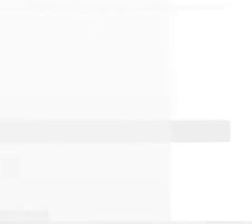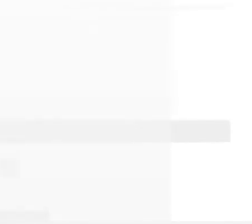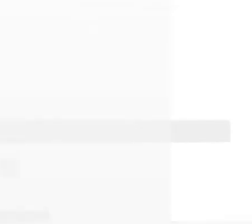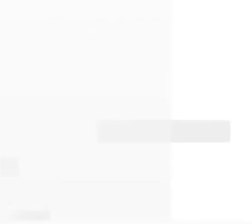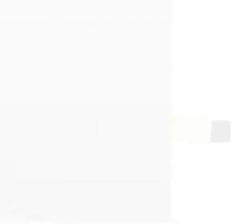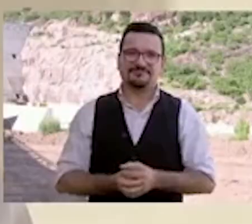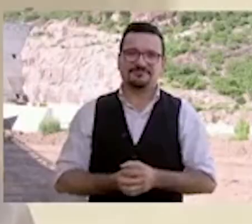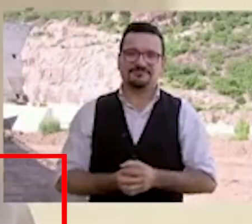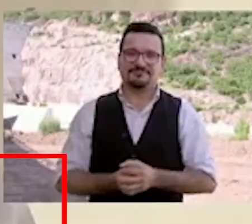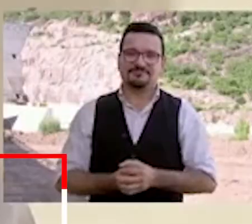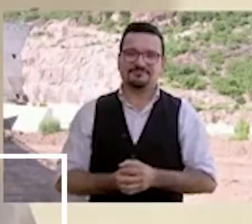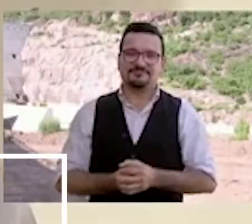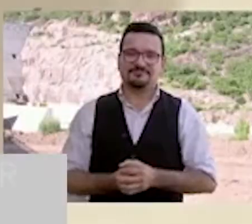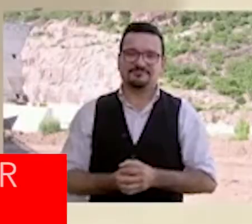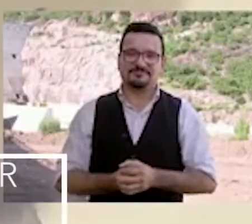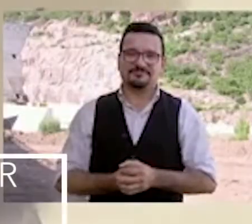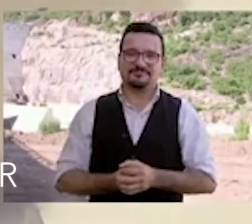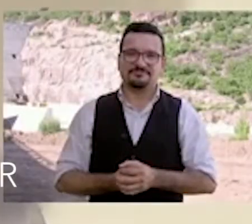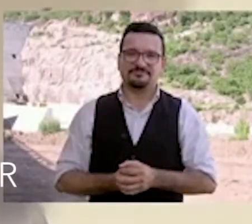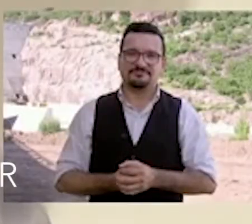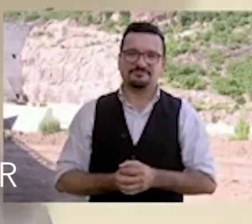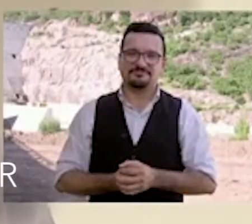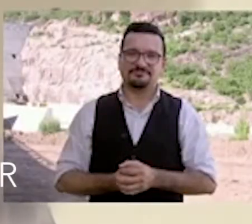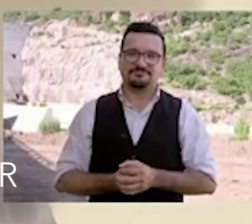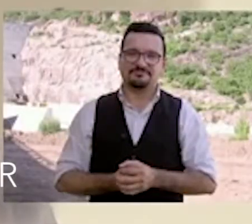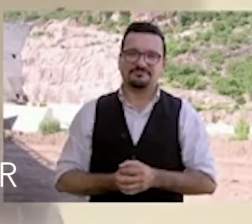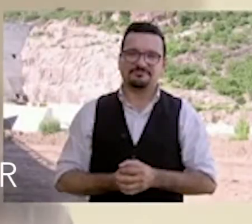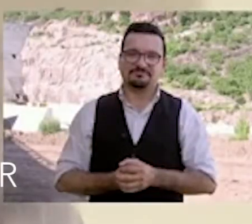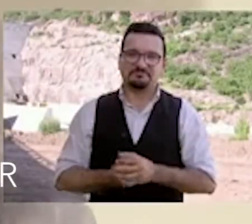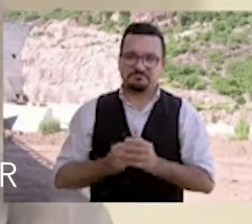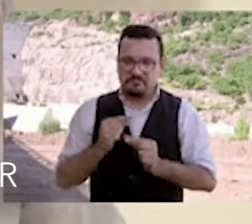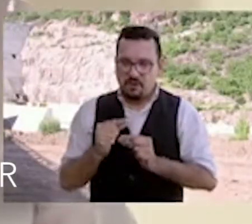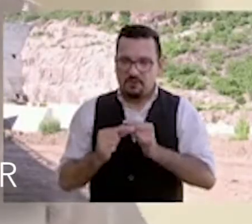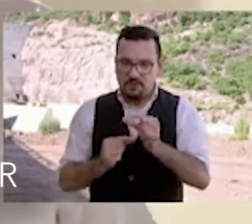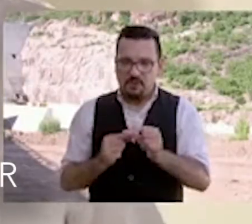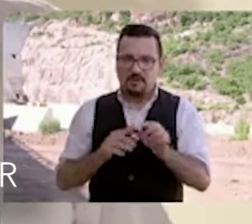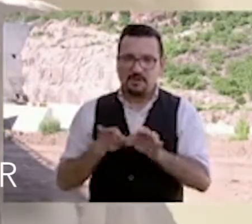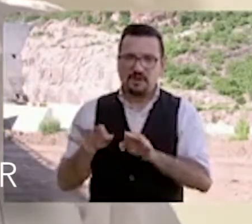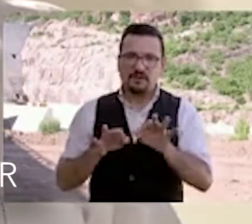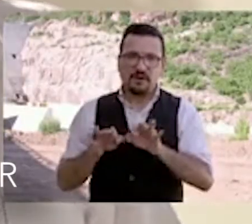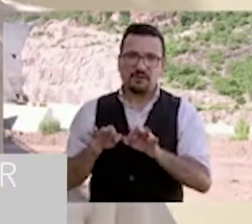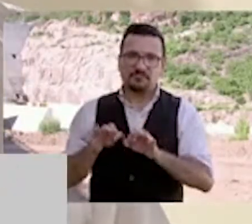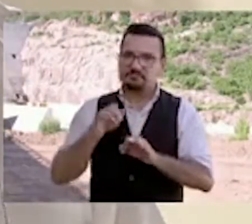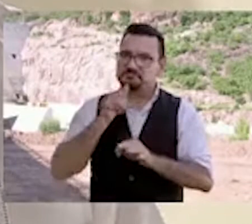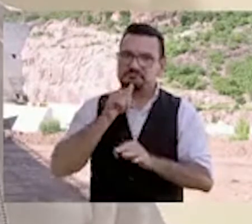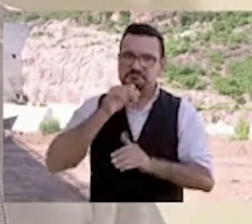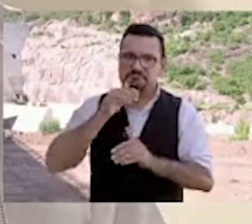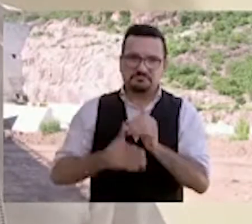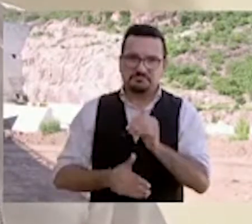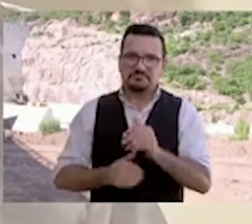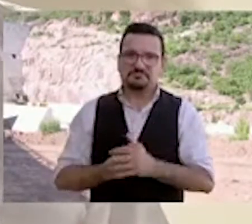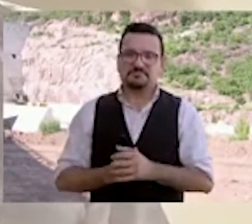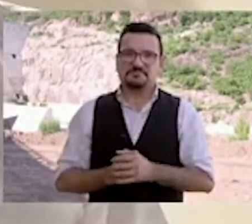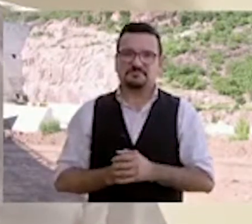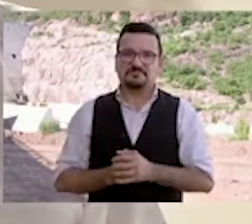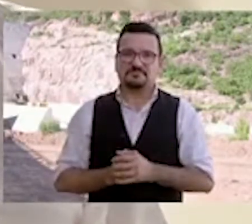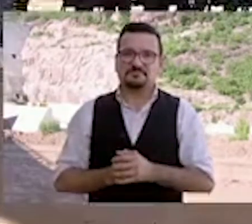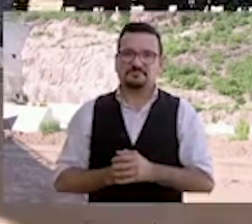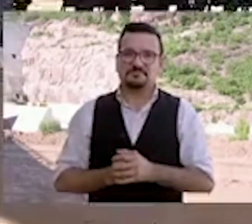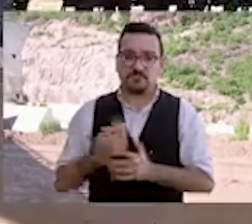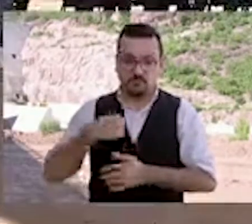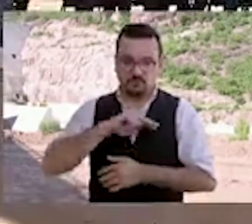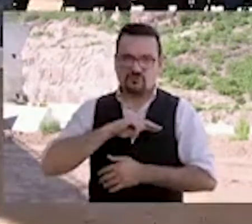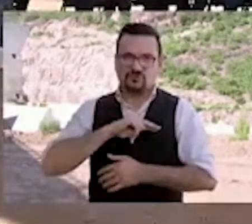por segundo. Estaba en proceso de construcción cuando